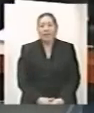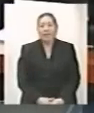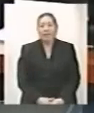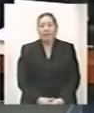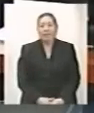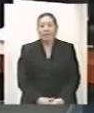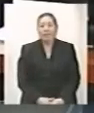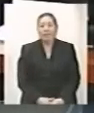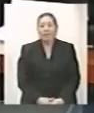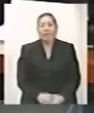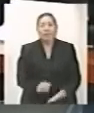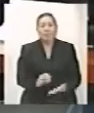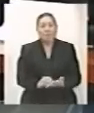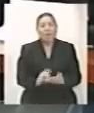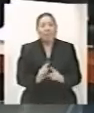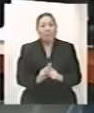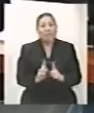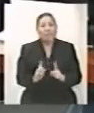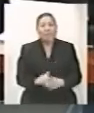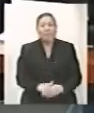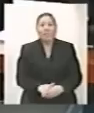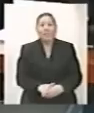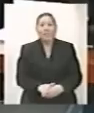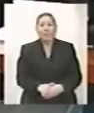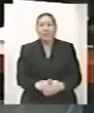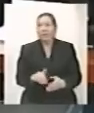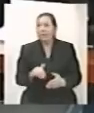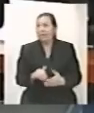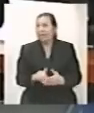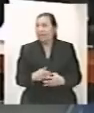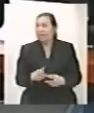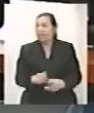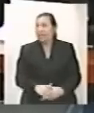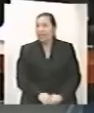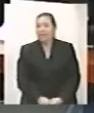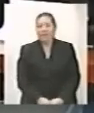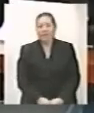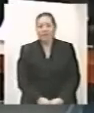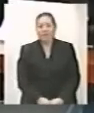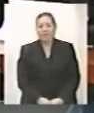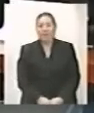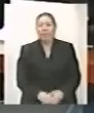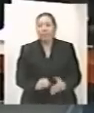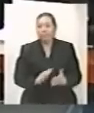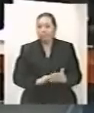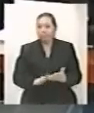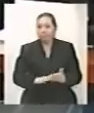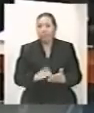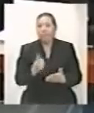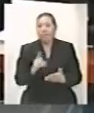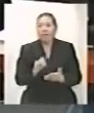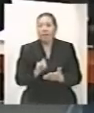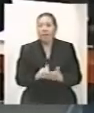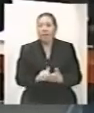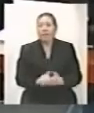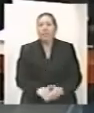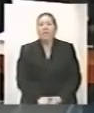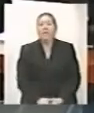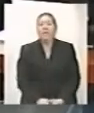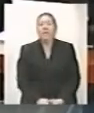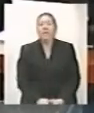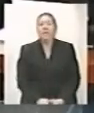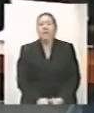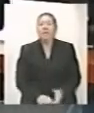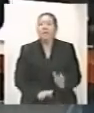años, es muy distinto a esto que se está planteando. Esta es una autorización para que el ejército norteamericano